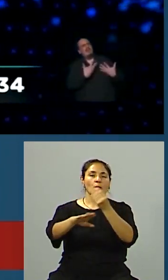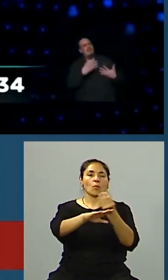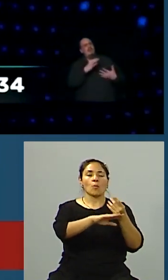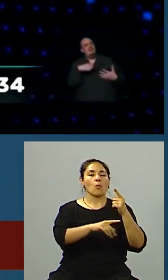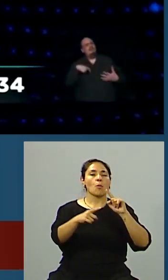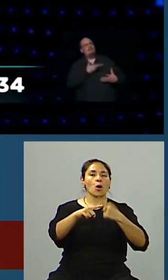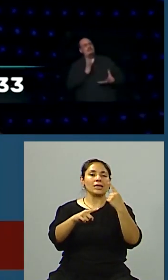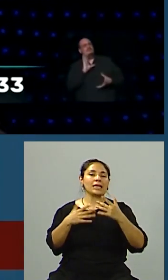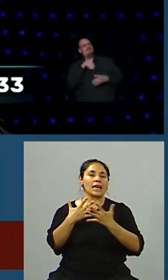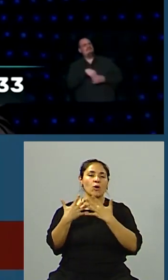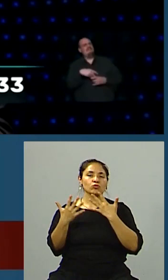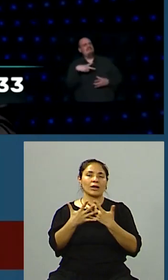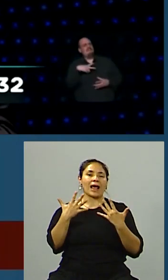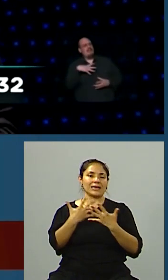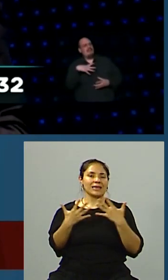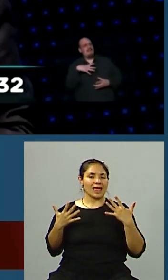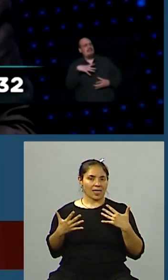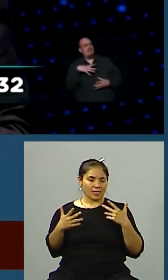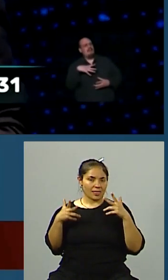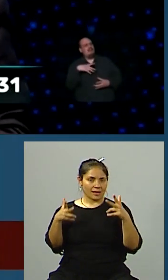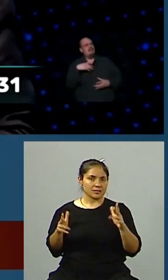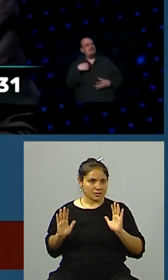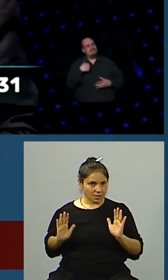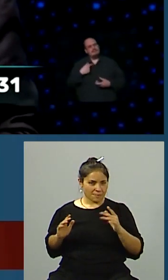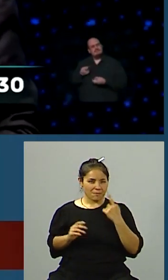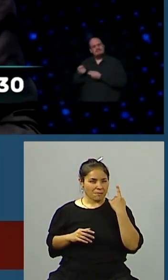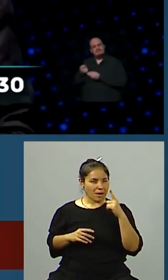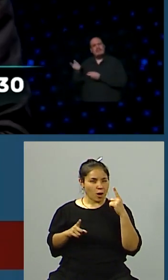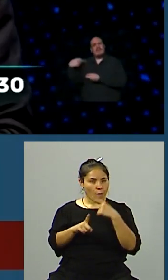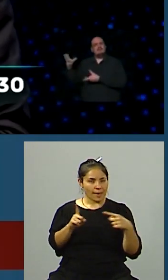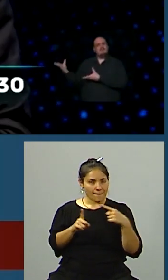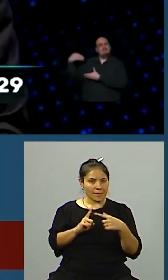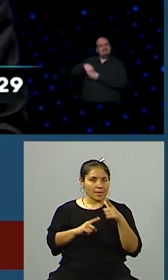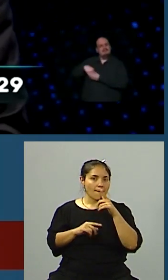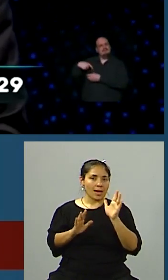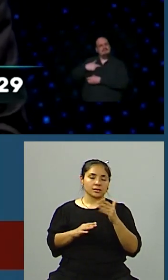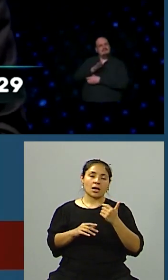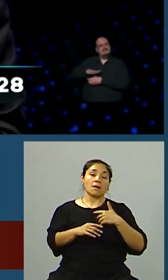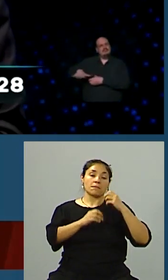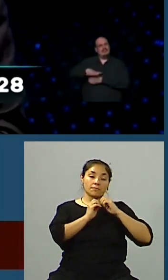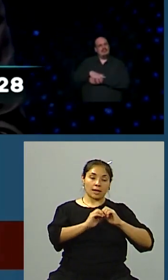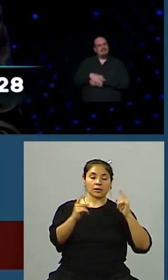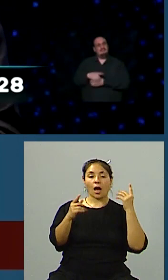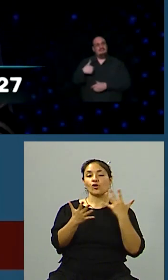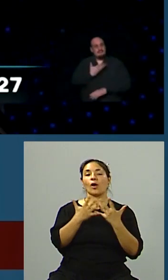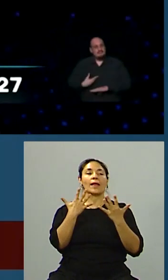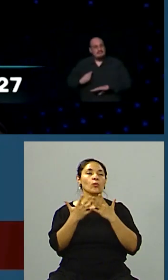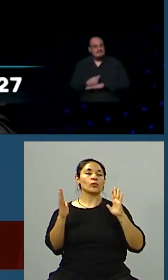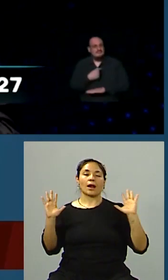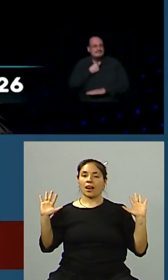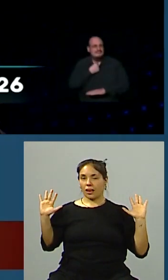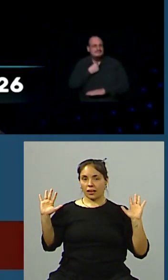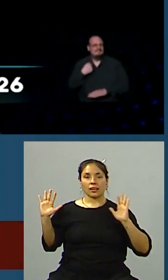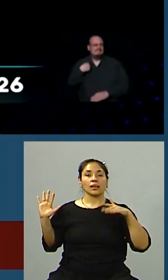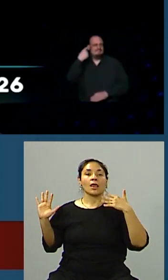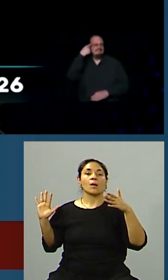políticos. Neutralidad a medias, porque pintan una neutralidad, o al menos la pintaban en un comienzo, pero después dicen, no, queremos